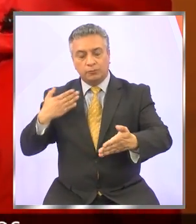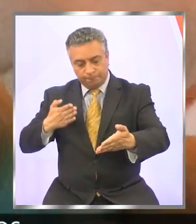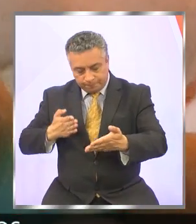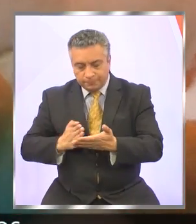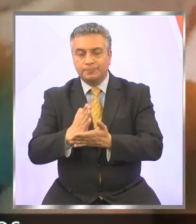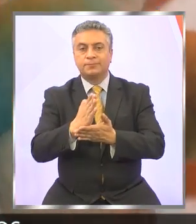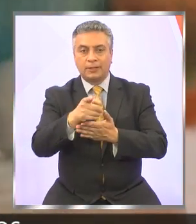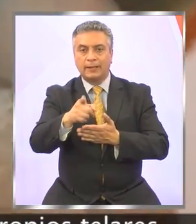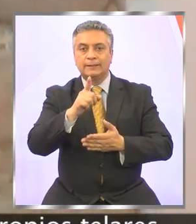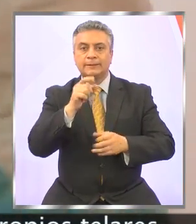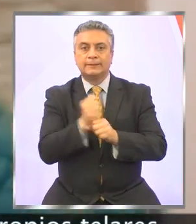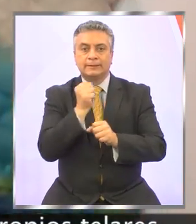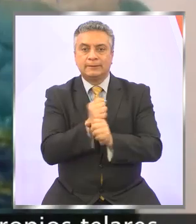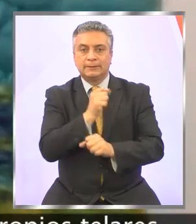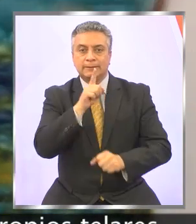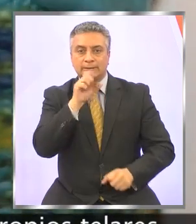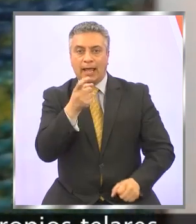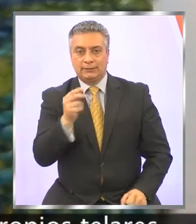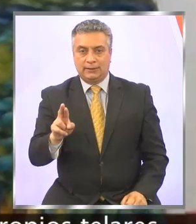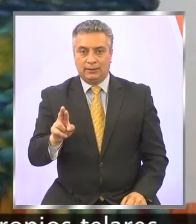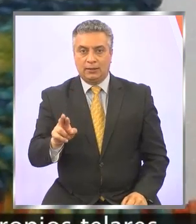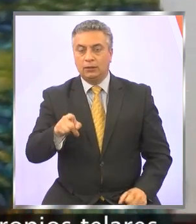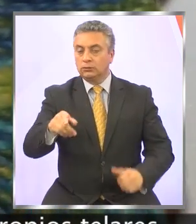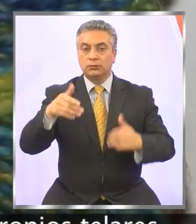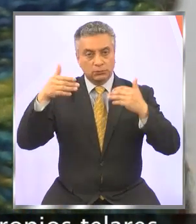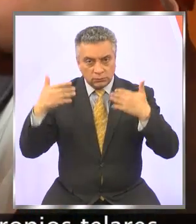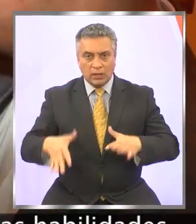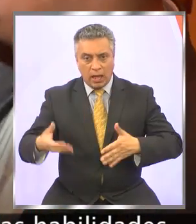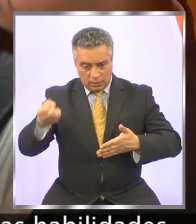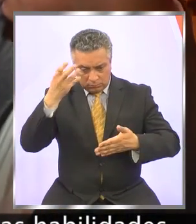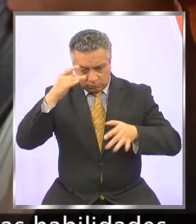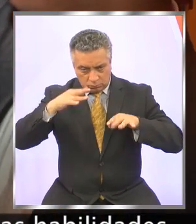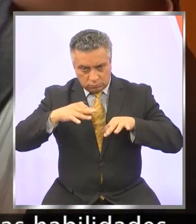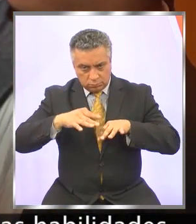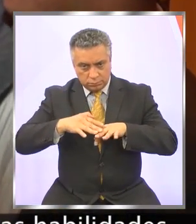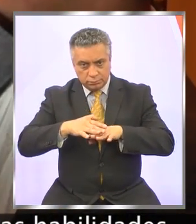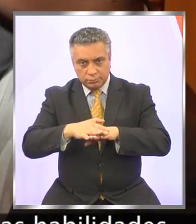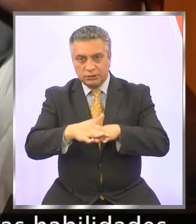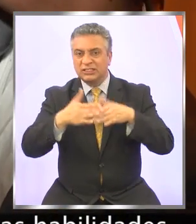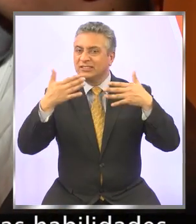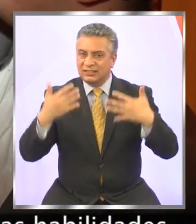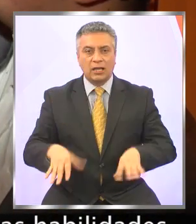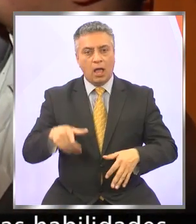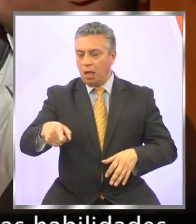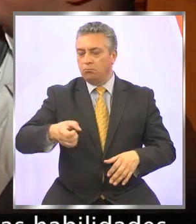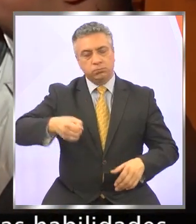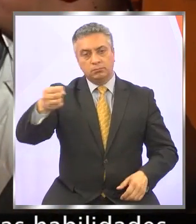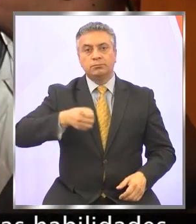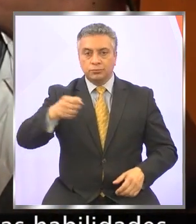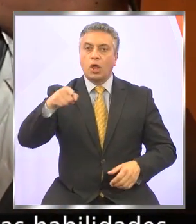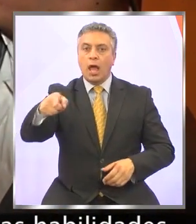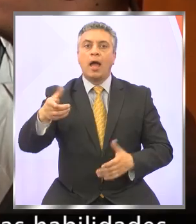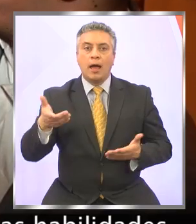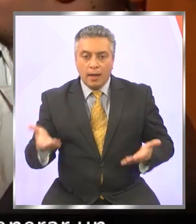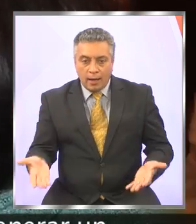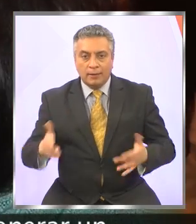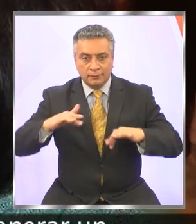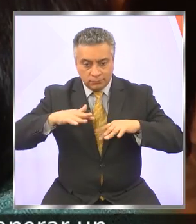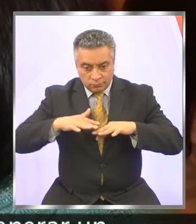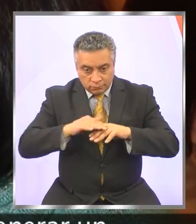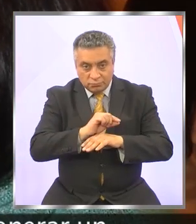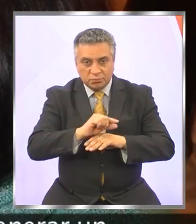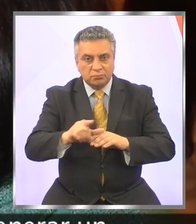están egresados, aprendieron a confeccionar sus propios telares, lo que les permite desarrollar nuevas habilidades.